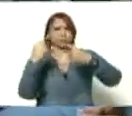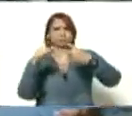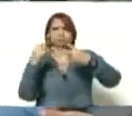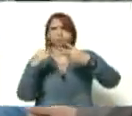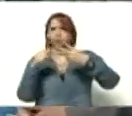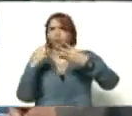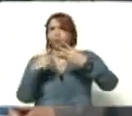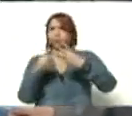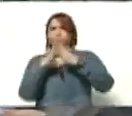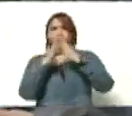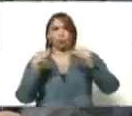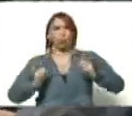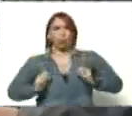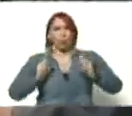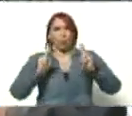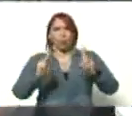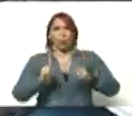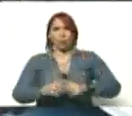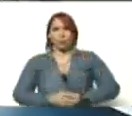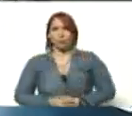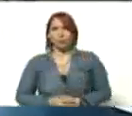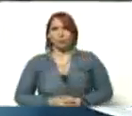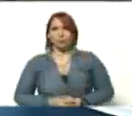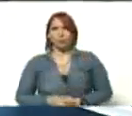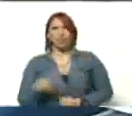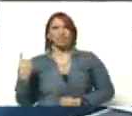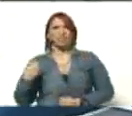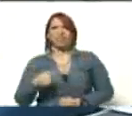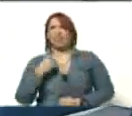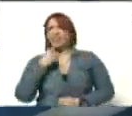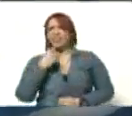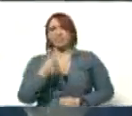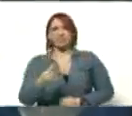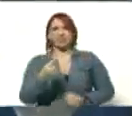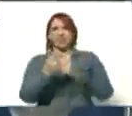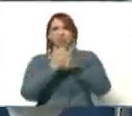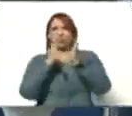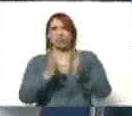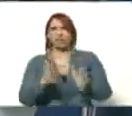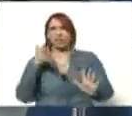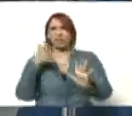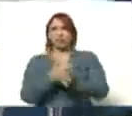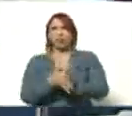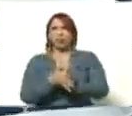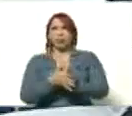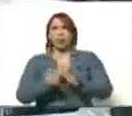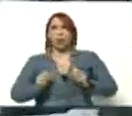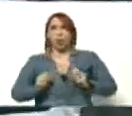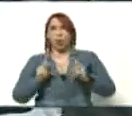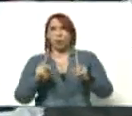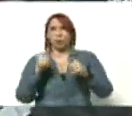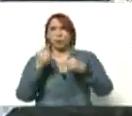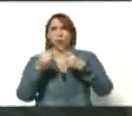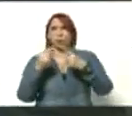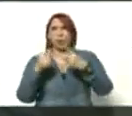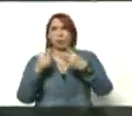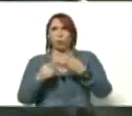las oportunidades. ¿Qué tienen que decirnos los estudiantes sobre las oportunidades y las opciones que ustedes